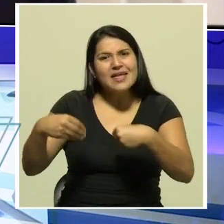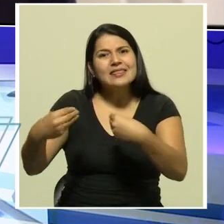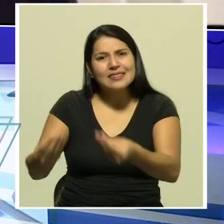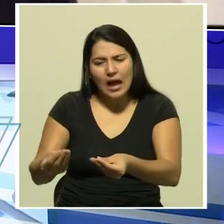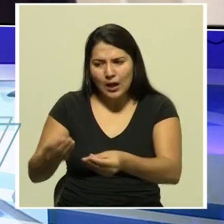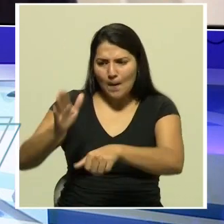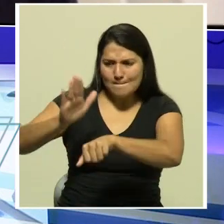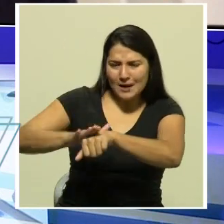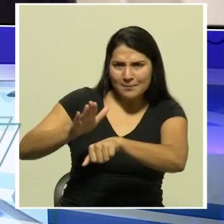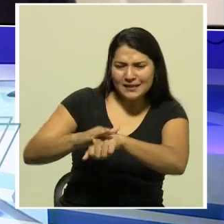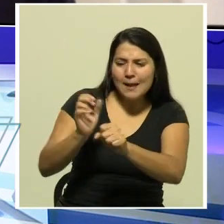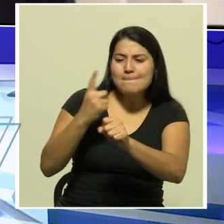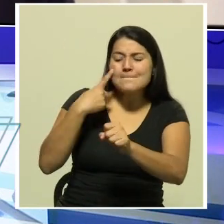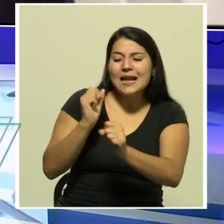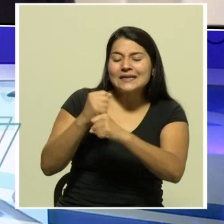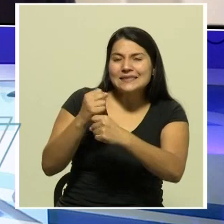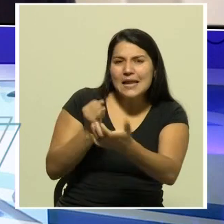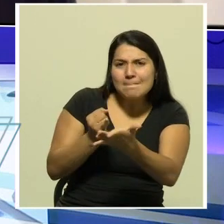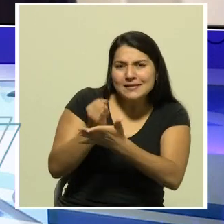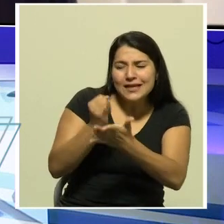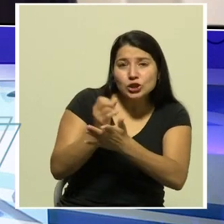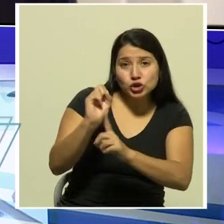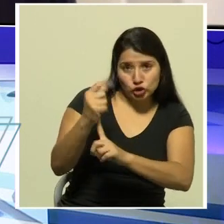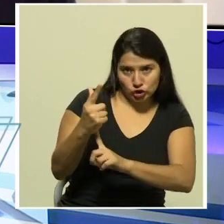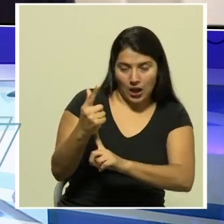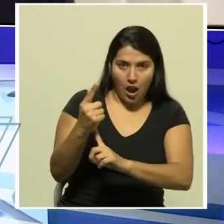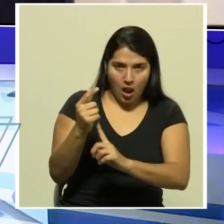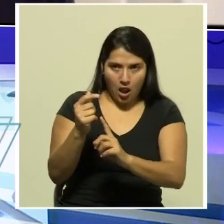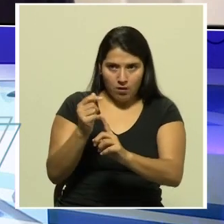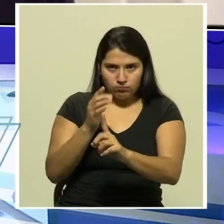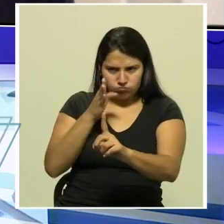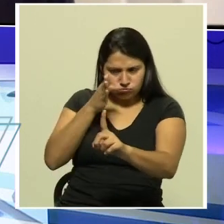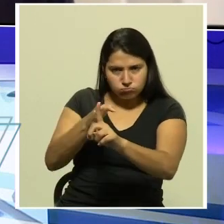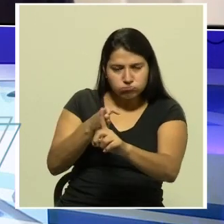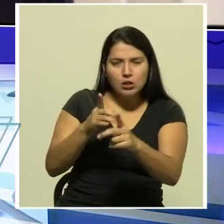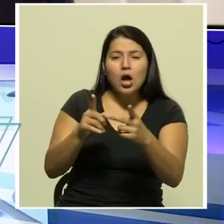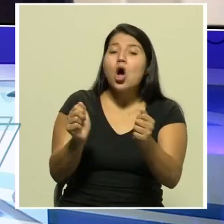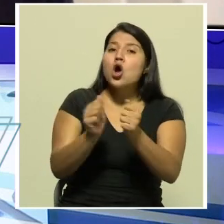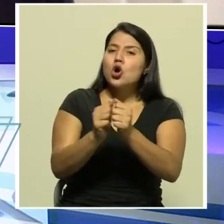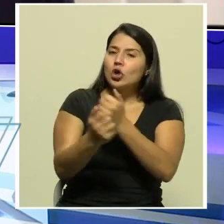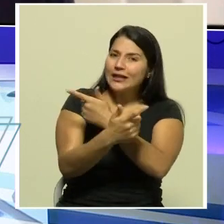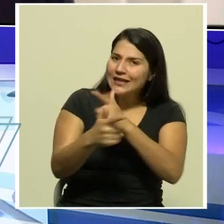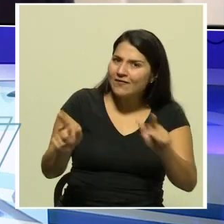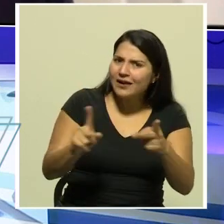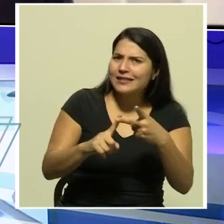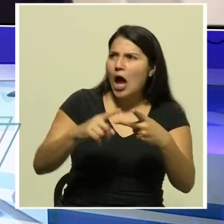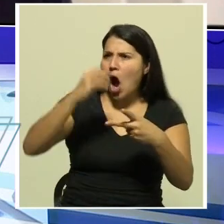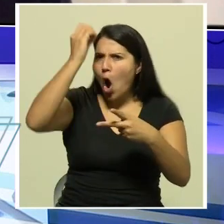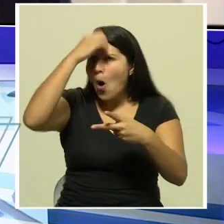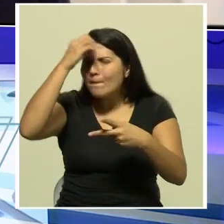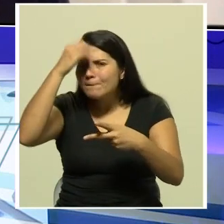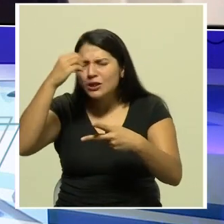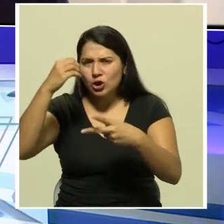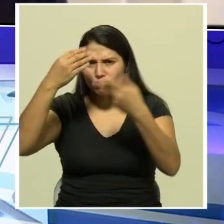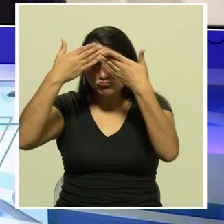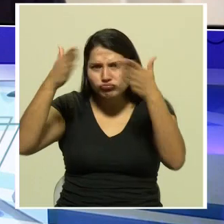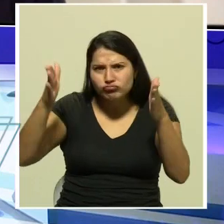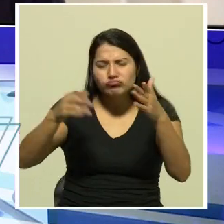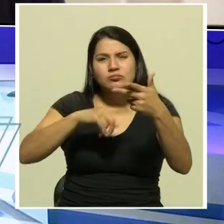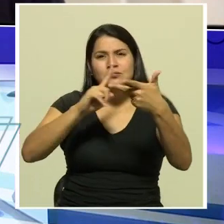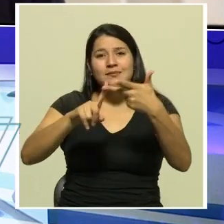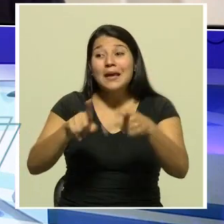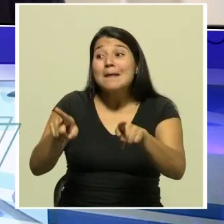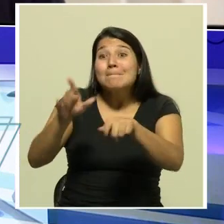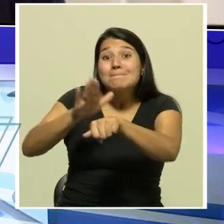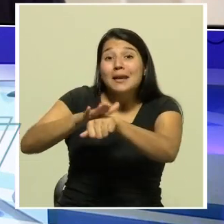investigación social objetiva, con libertad para poder crear pensamiento crítico, y además le permite a muchos investigadores